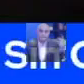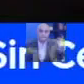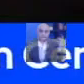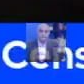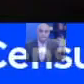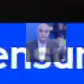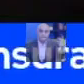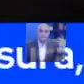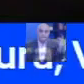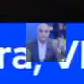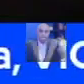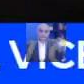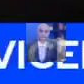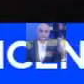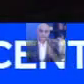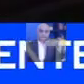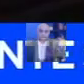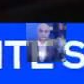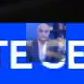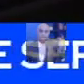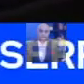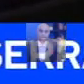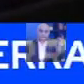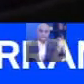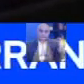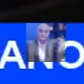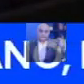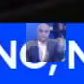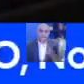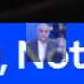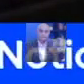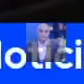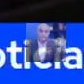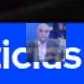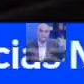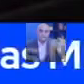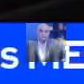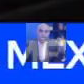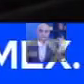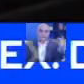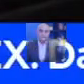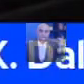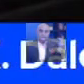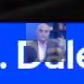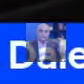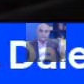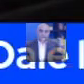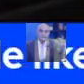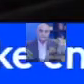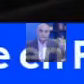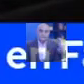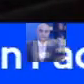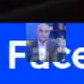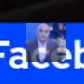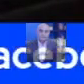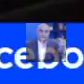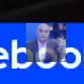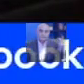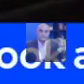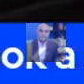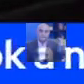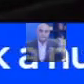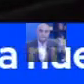dando importancia a este tema. Ninguno, ¿eh? Ninguno. Pero claro, tras las declaraciones del presidente el pasado